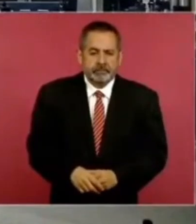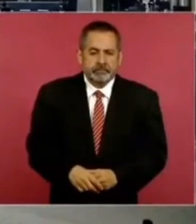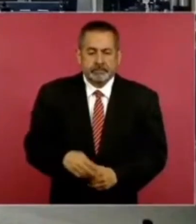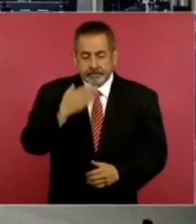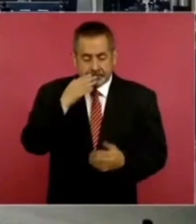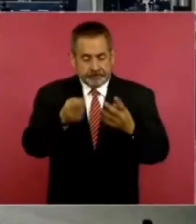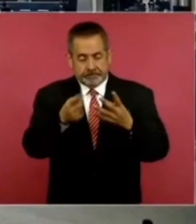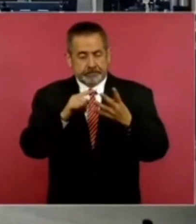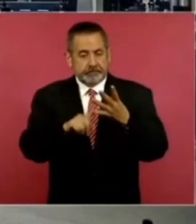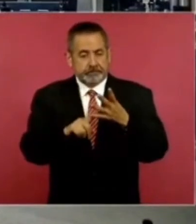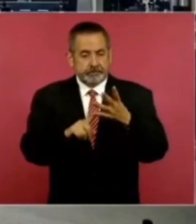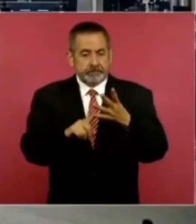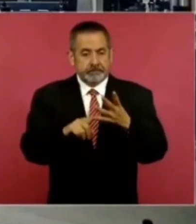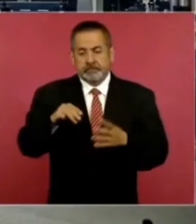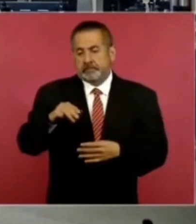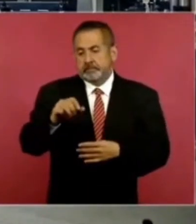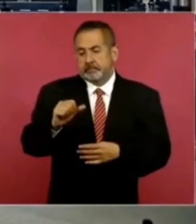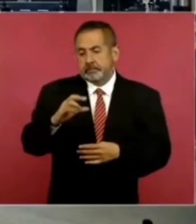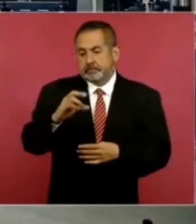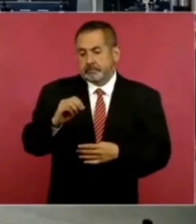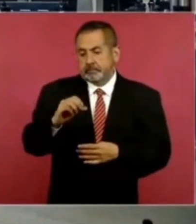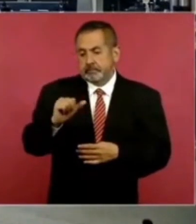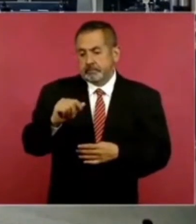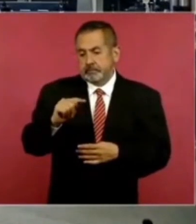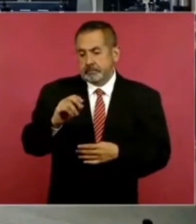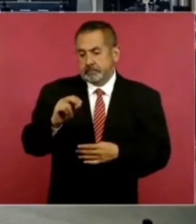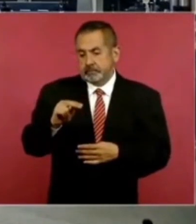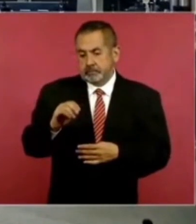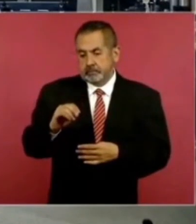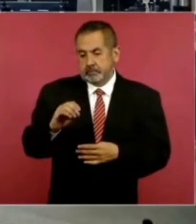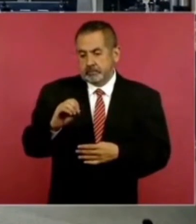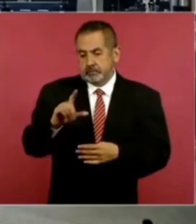Va Marco Antonio Olvera.